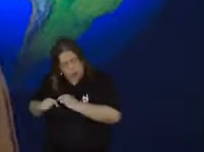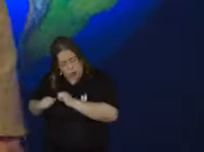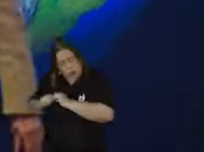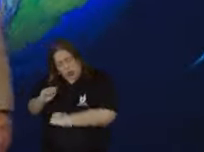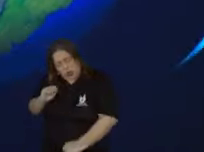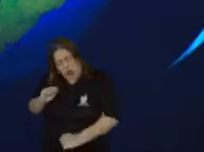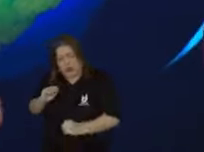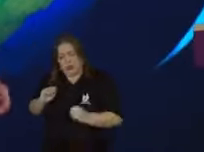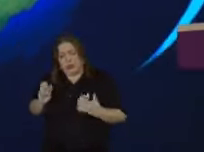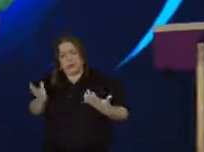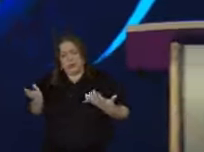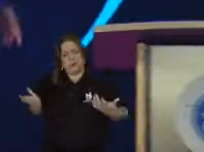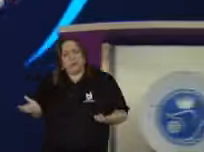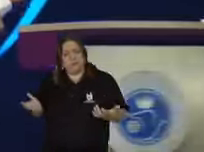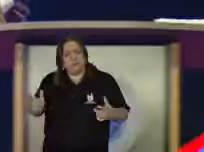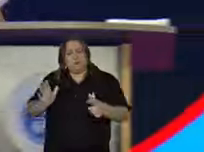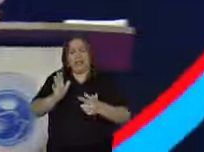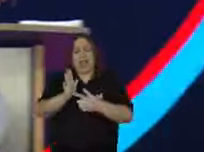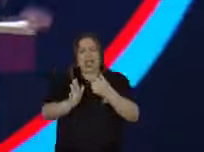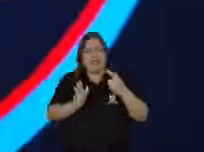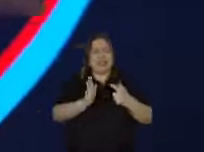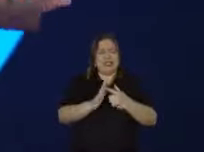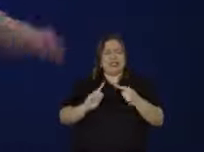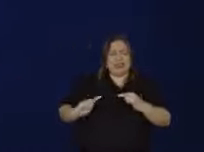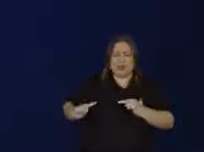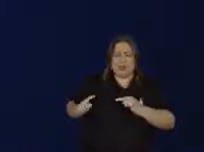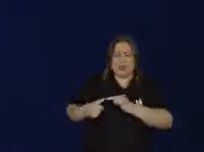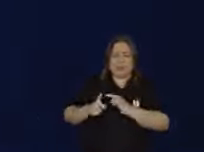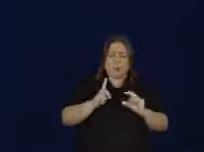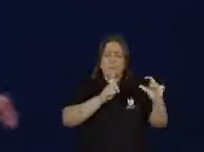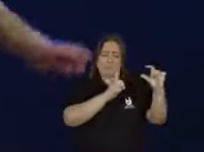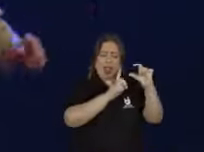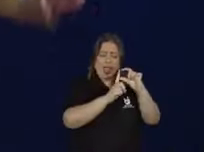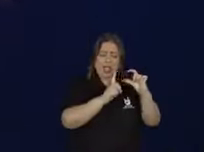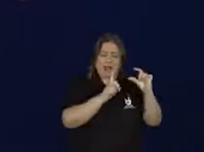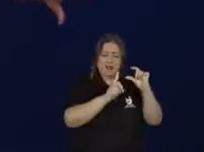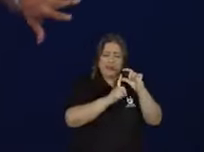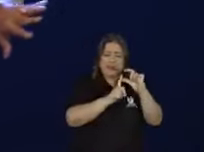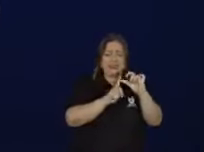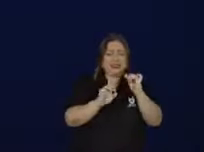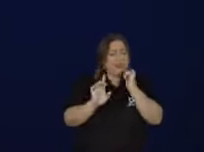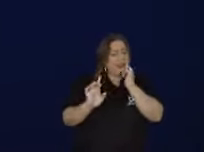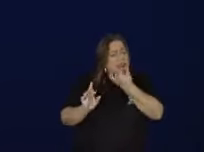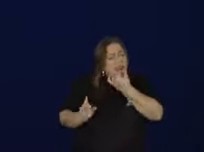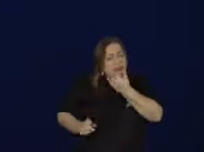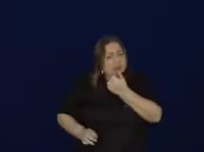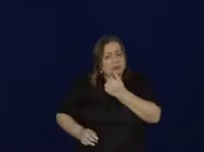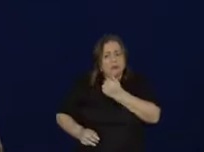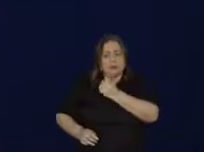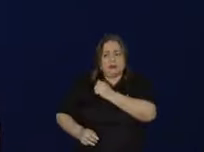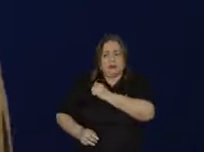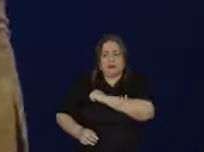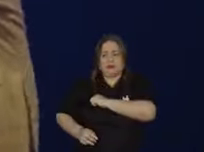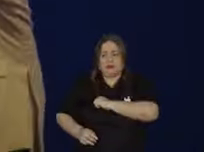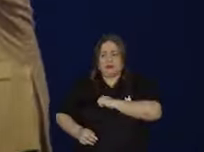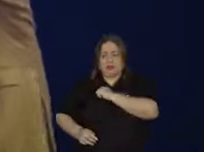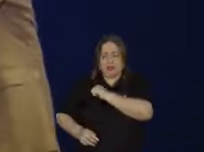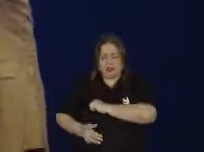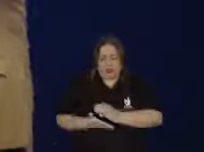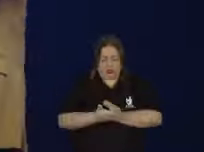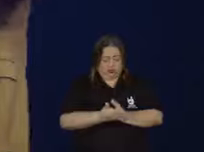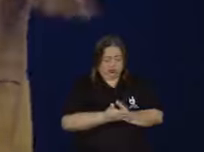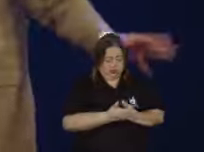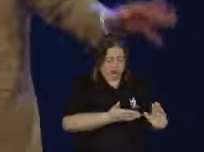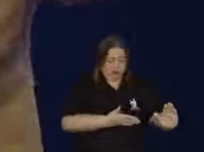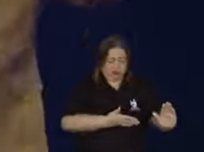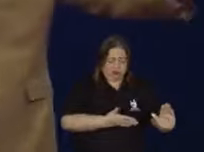mucho. Y a veces esas heridas, esas palabras hirientes o esas actitudes de desprecio, de rechazo, de abandono,